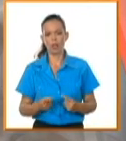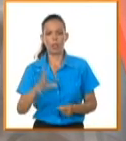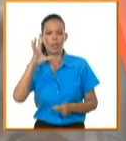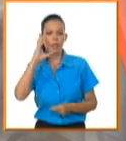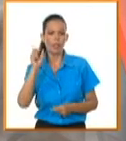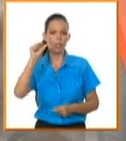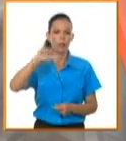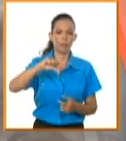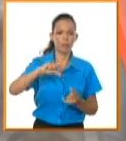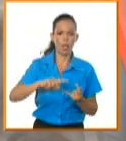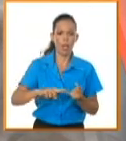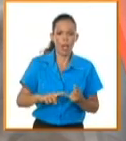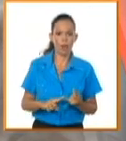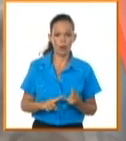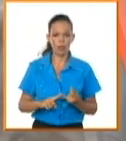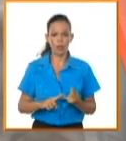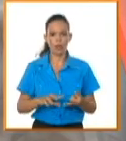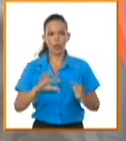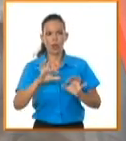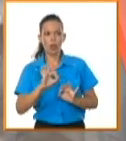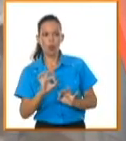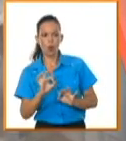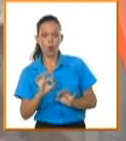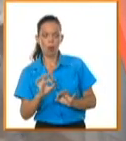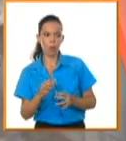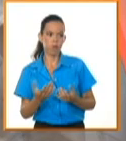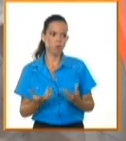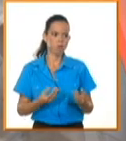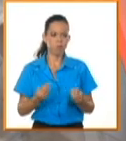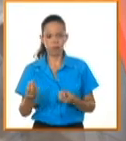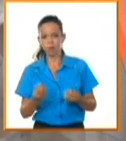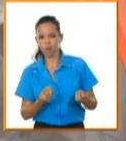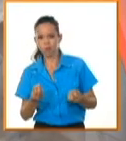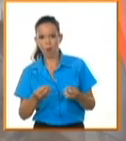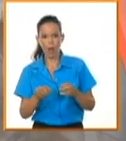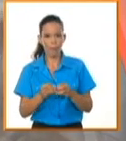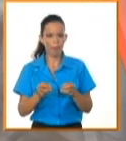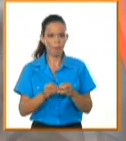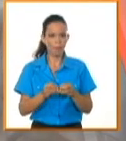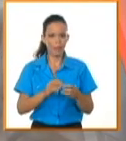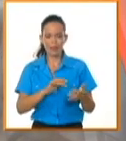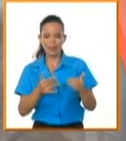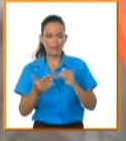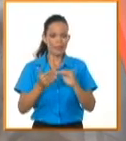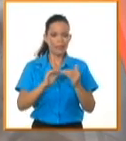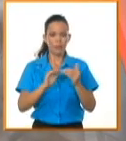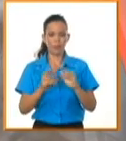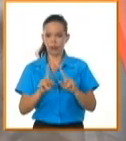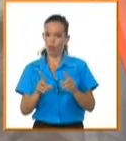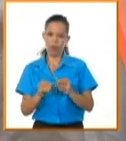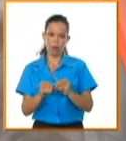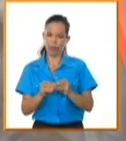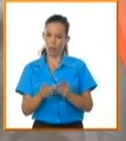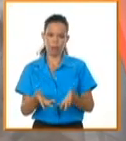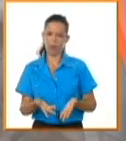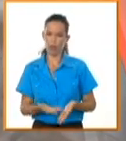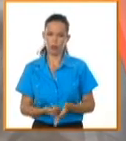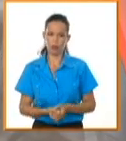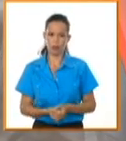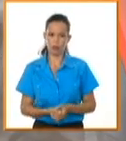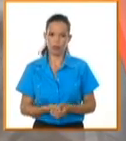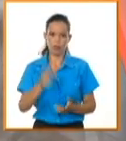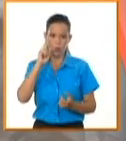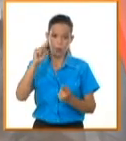una contradicción que puede existir entre la oficina bancaria y actores sigue aquí por todos los medios